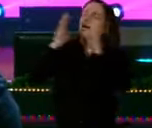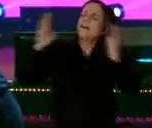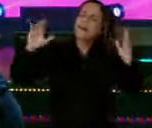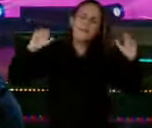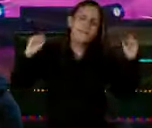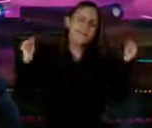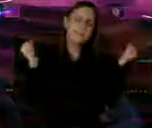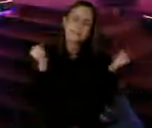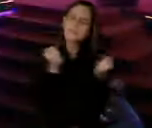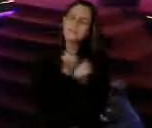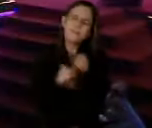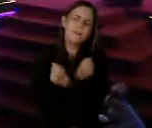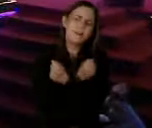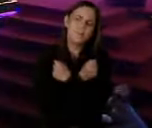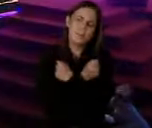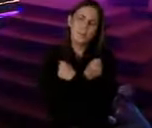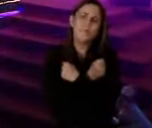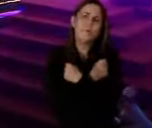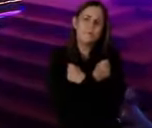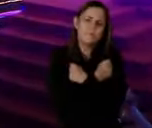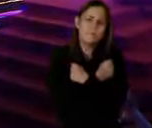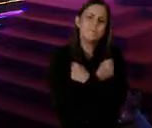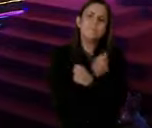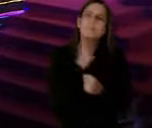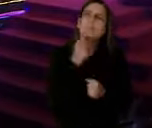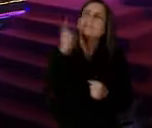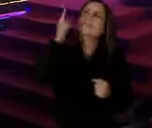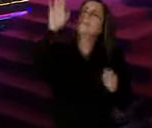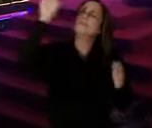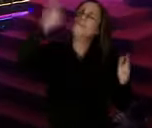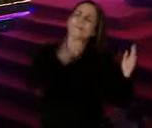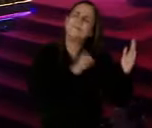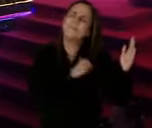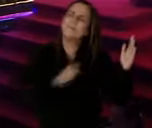Cuán grande es este amor, díselo al Señor.